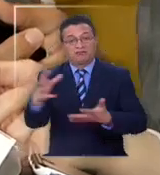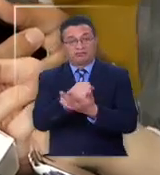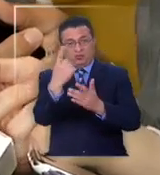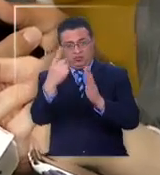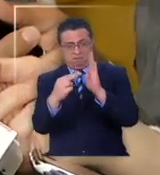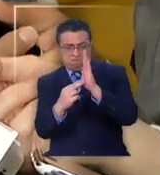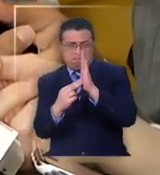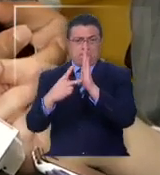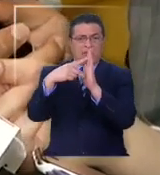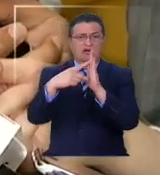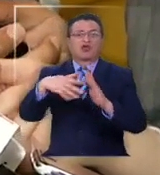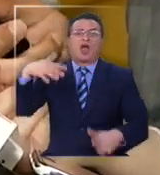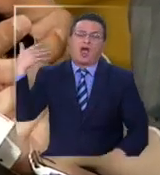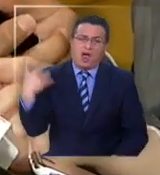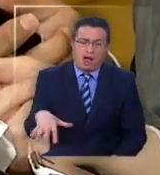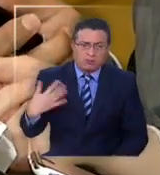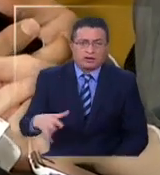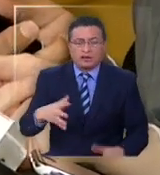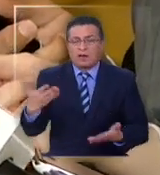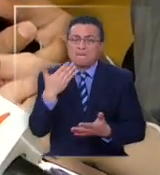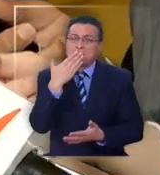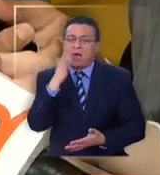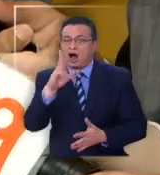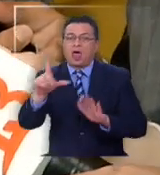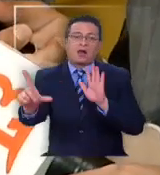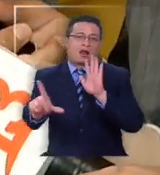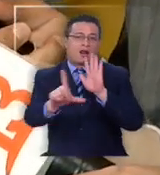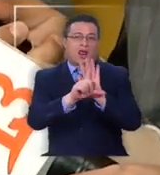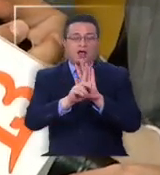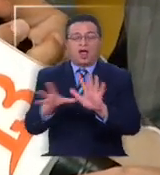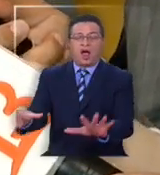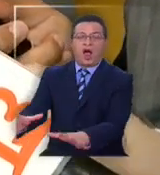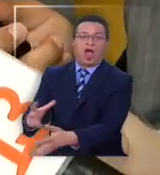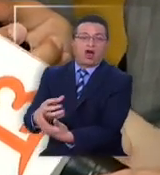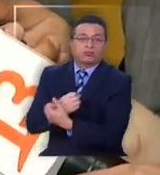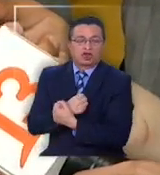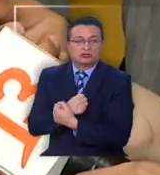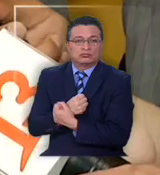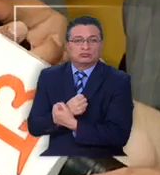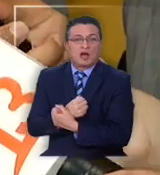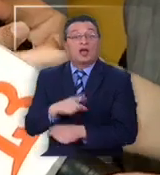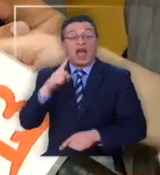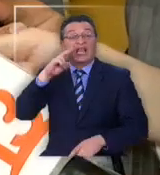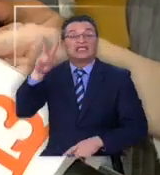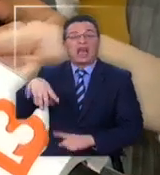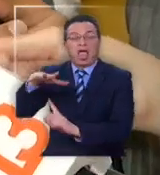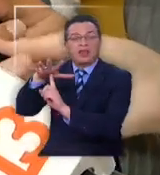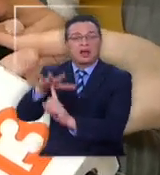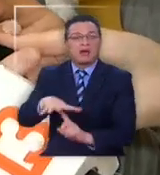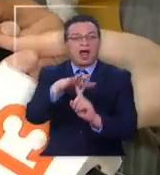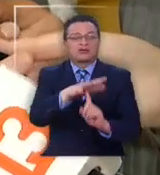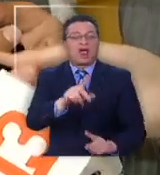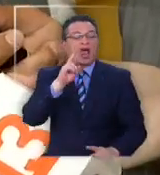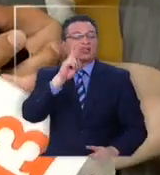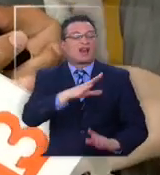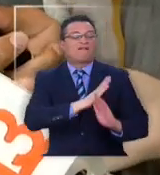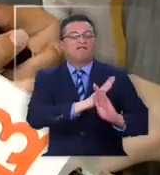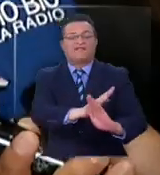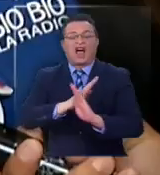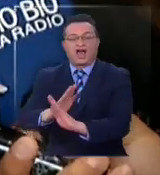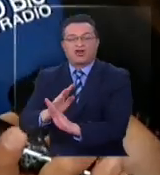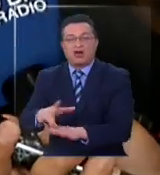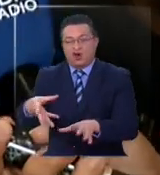paso sustancial en la mejora de la legislación de adopción. Y sin discriminaciones, sin veto, con